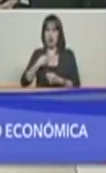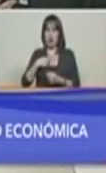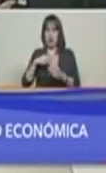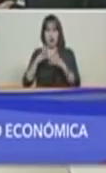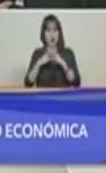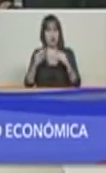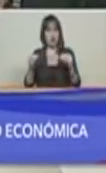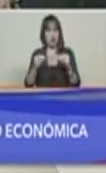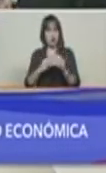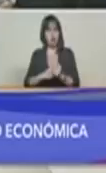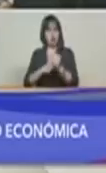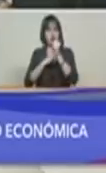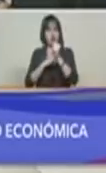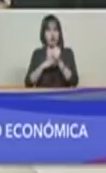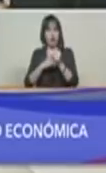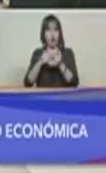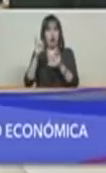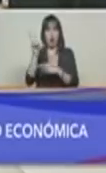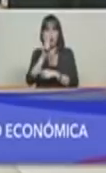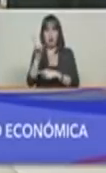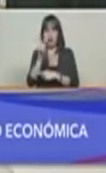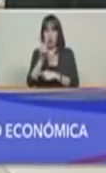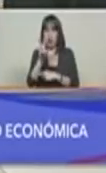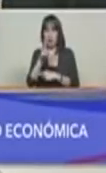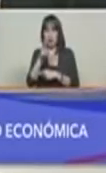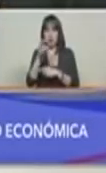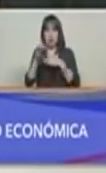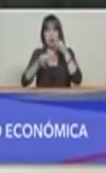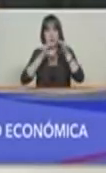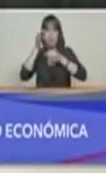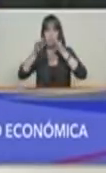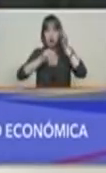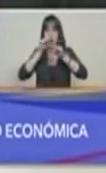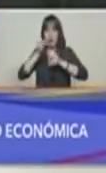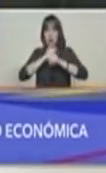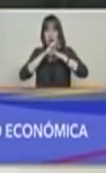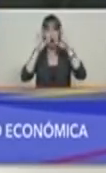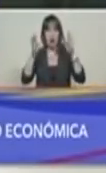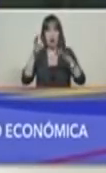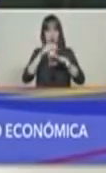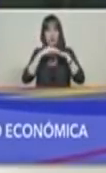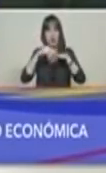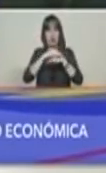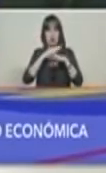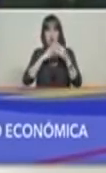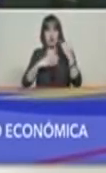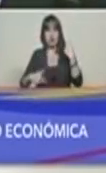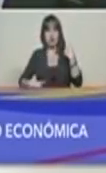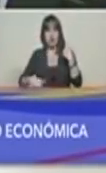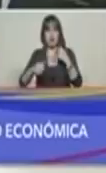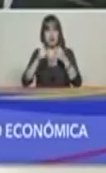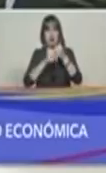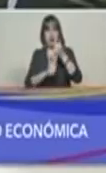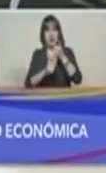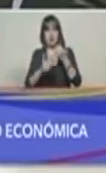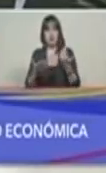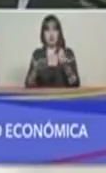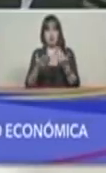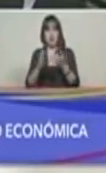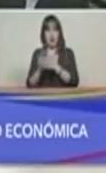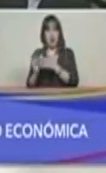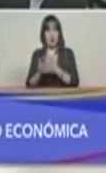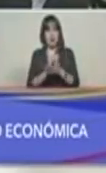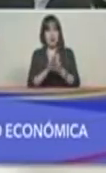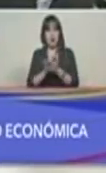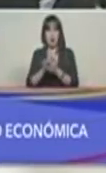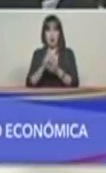los venezolanos. Yo explico mucho esto y hay que explicarlo. Ministros, ministras, presidentes, compañeros, nuestro